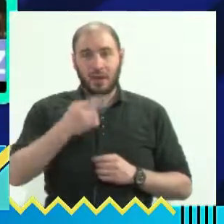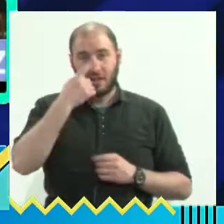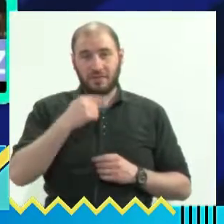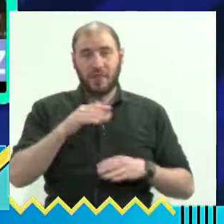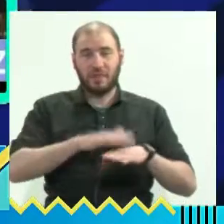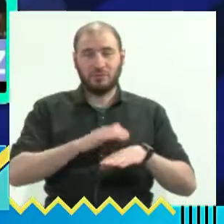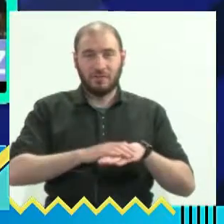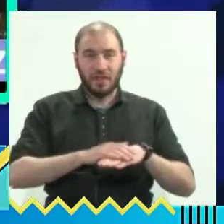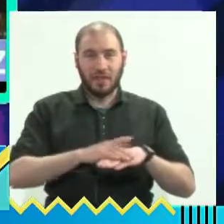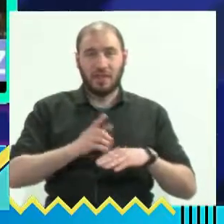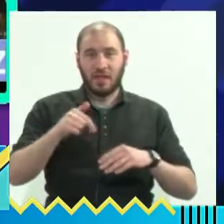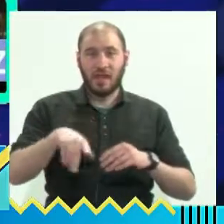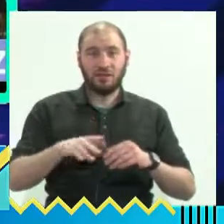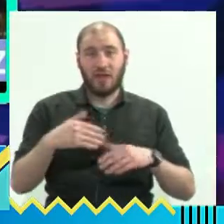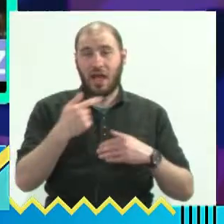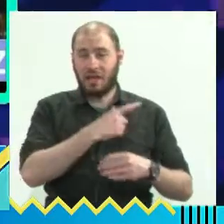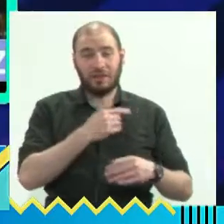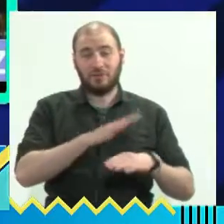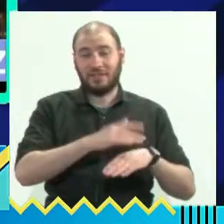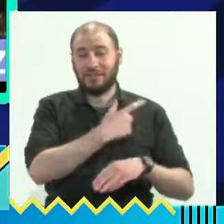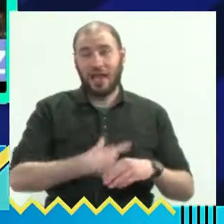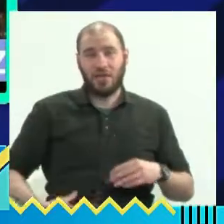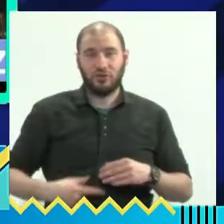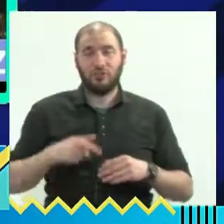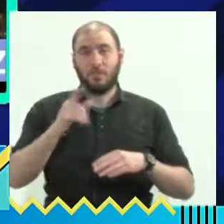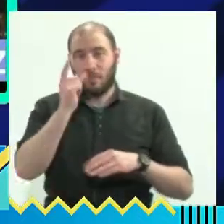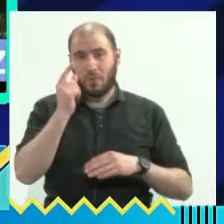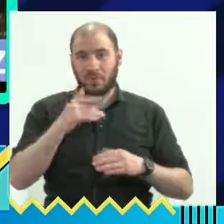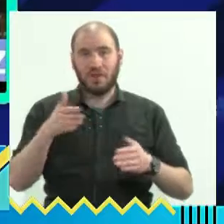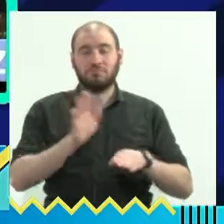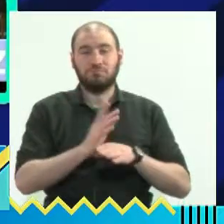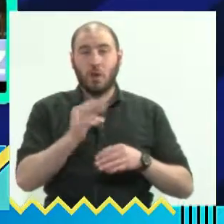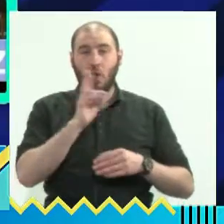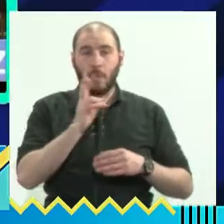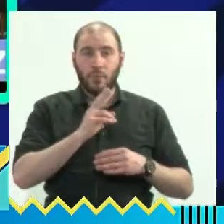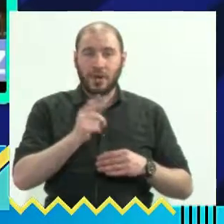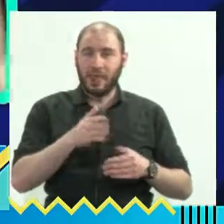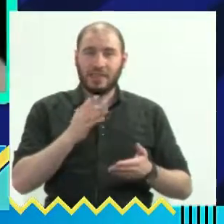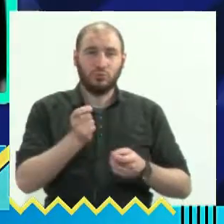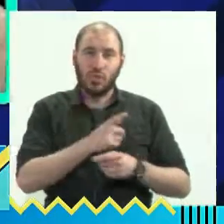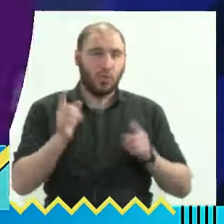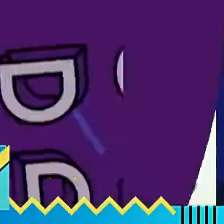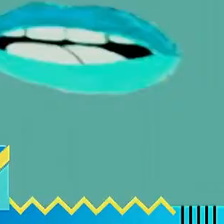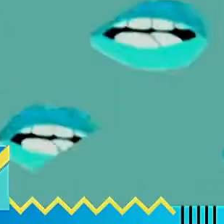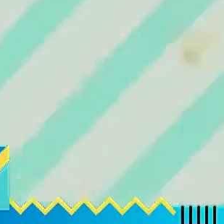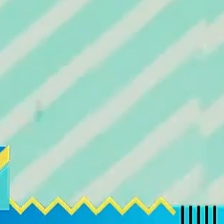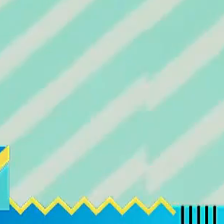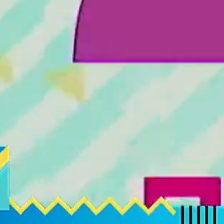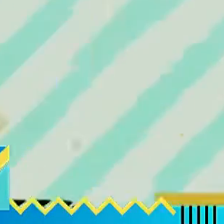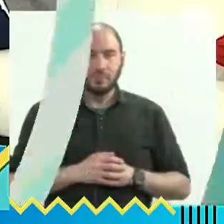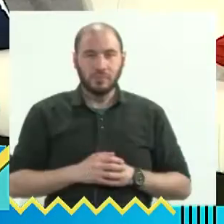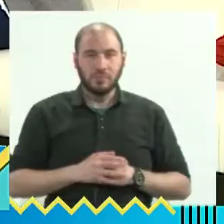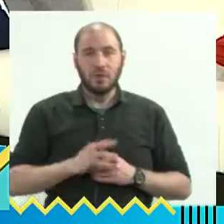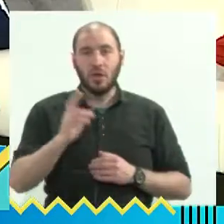la responsabilidad de eso tiene que ser del Estado, de tener una política que vaya en el sentido de que las mujeres tengamos los mismos salarios. No sé,